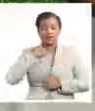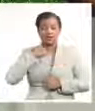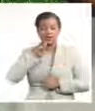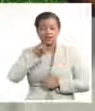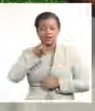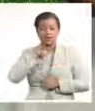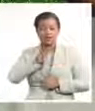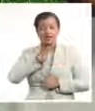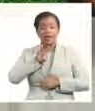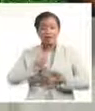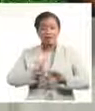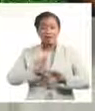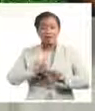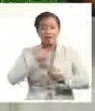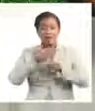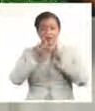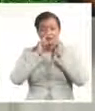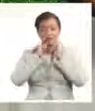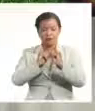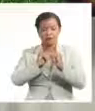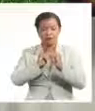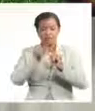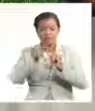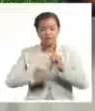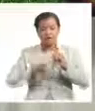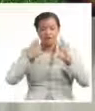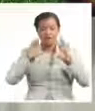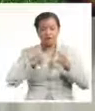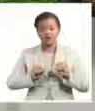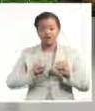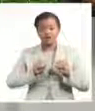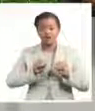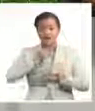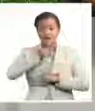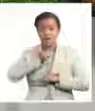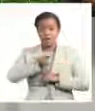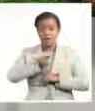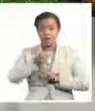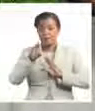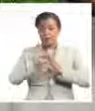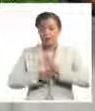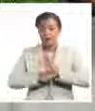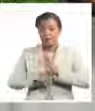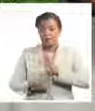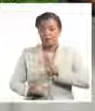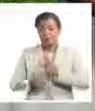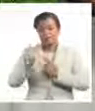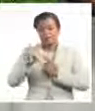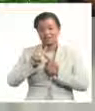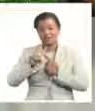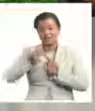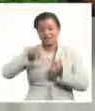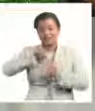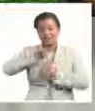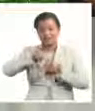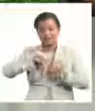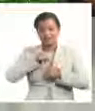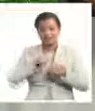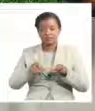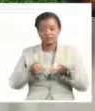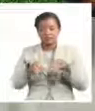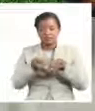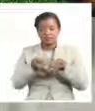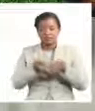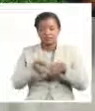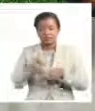espere esta entrevista completa esta noche a las 9 pasado meridiano en el programa no bueno del Canal Caribe El comisionado